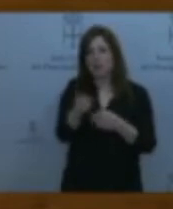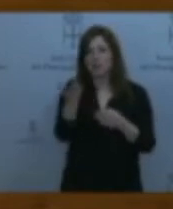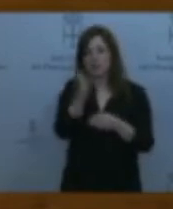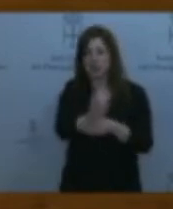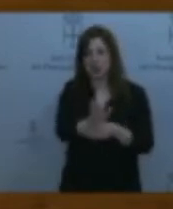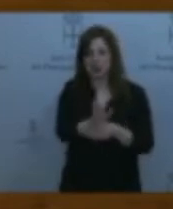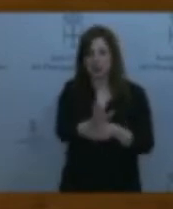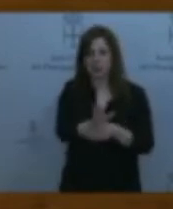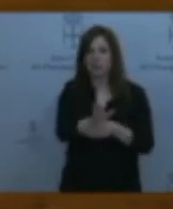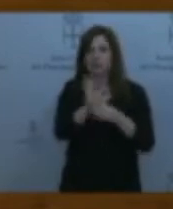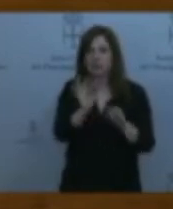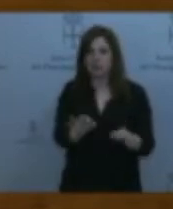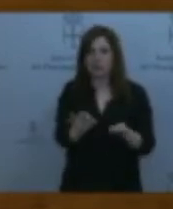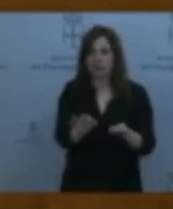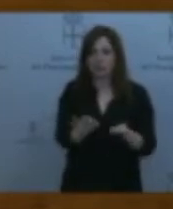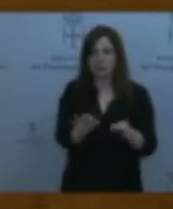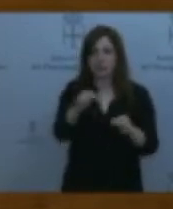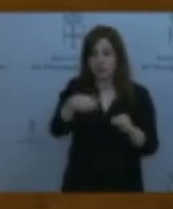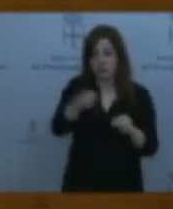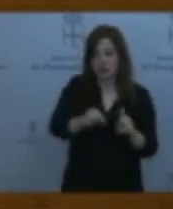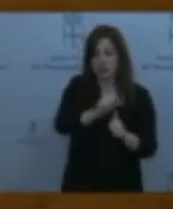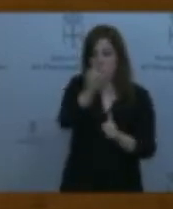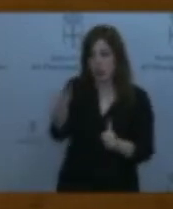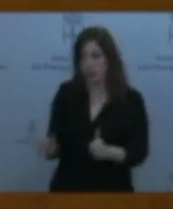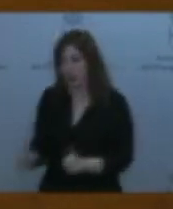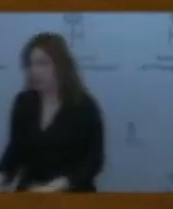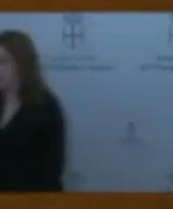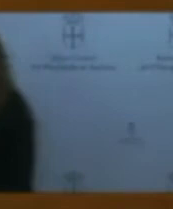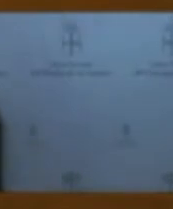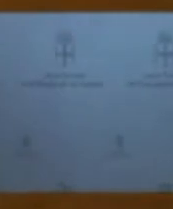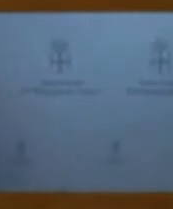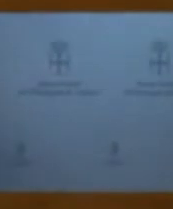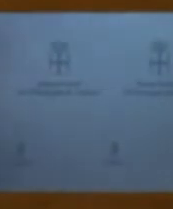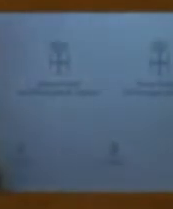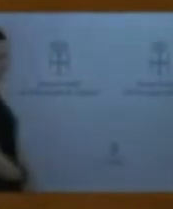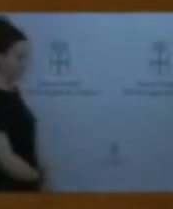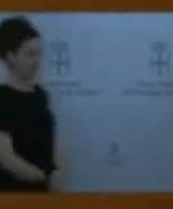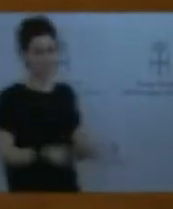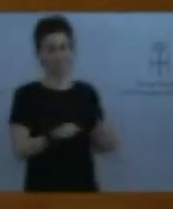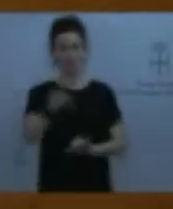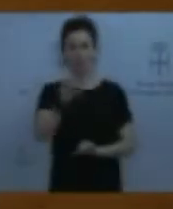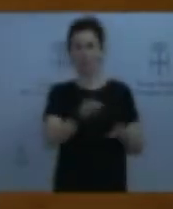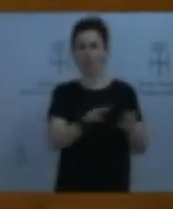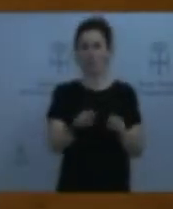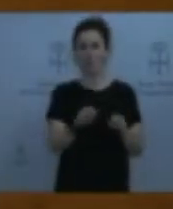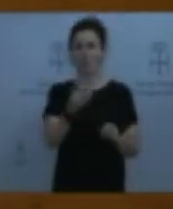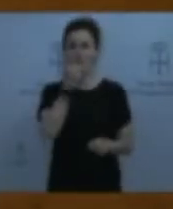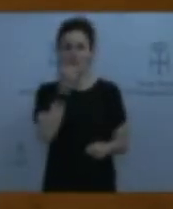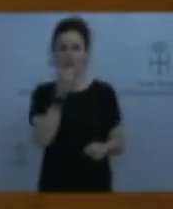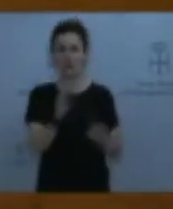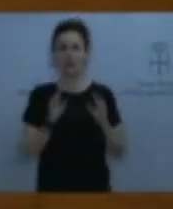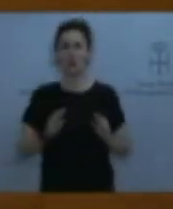Puede durante este mes en el Ayuntamiento de Gijón, pidiendo esta unidad de la antigua caja y un proceso de